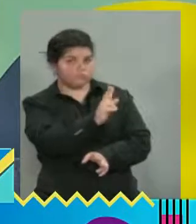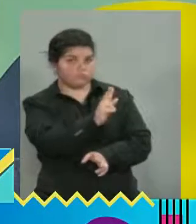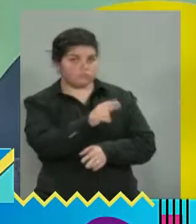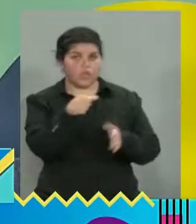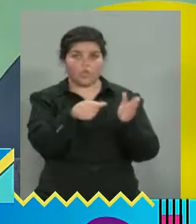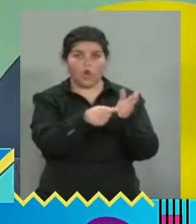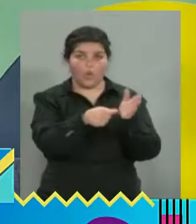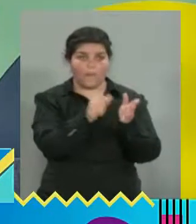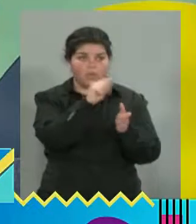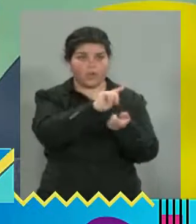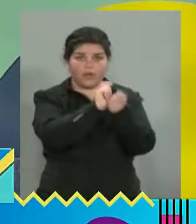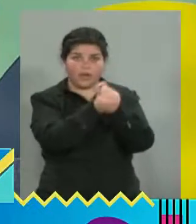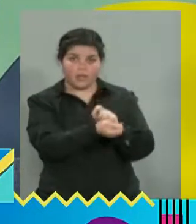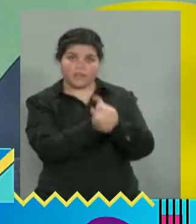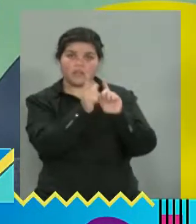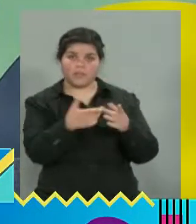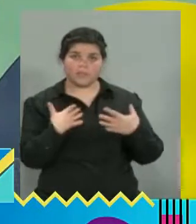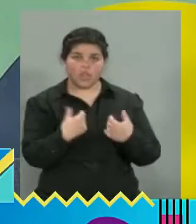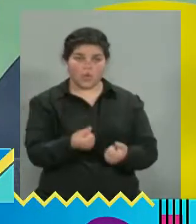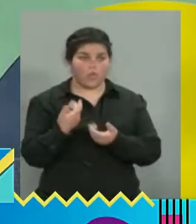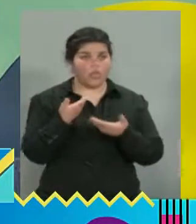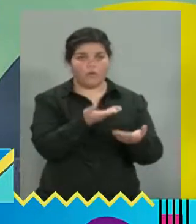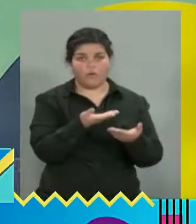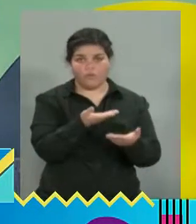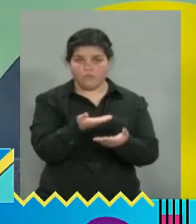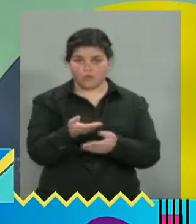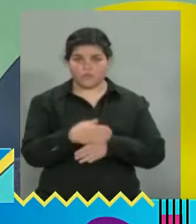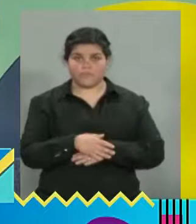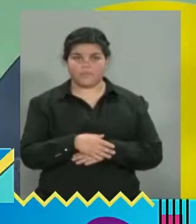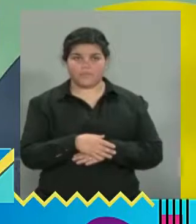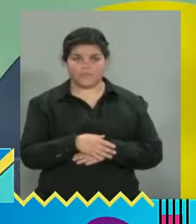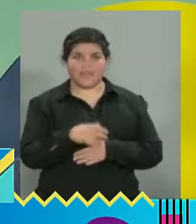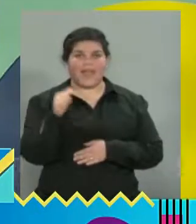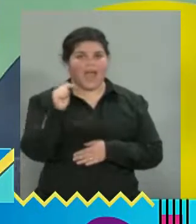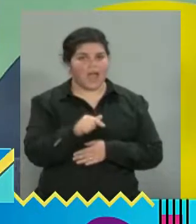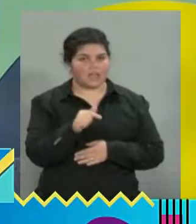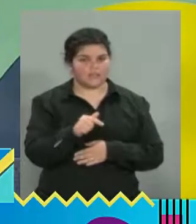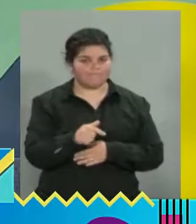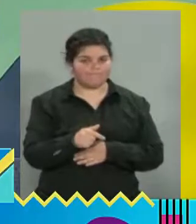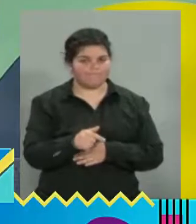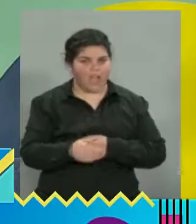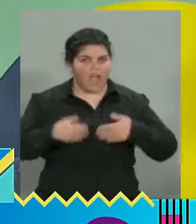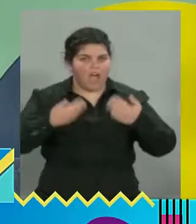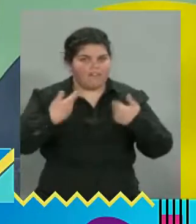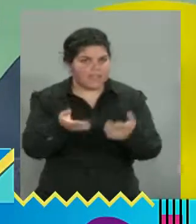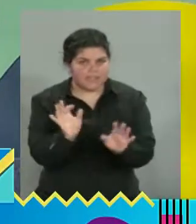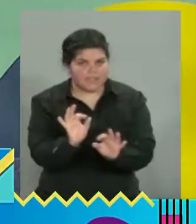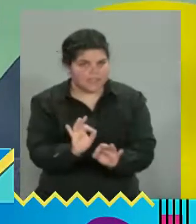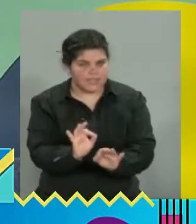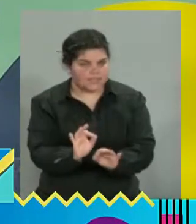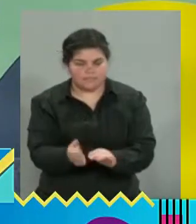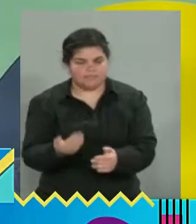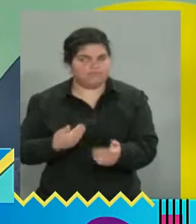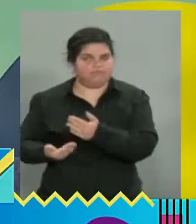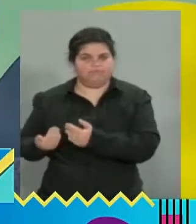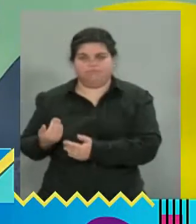documento y poder acceder al sistema de salud. Ahí estamos como un poco para atrás porque la población trans en nuestro país sigue teniendo